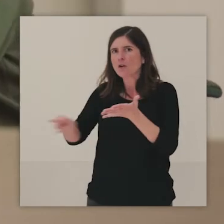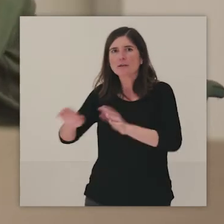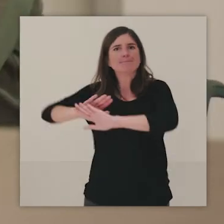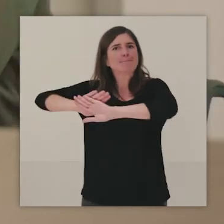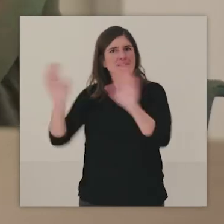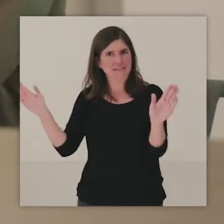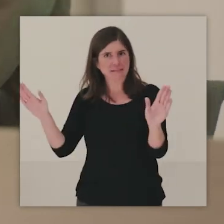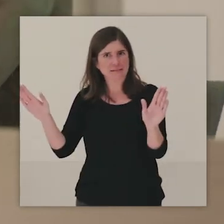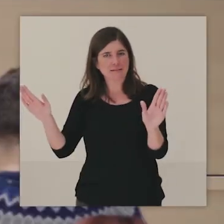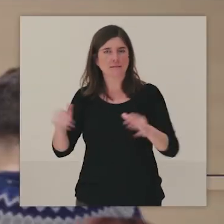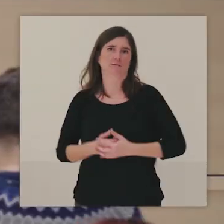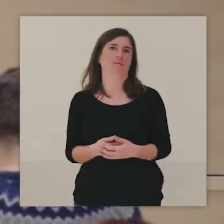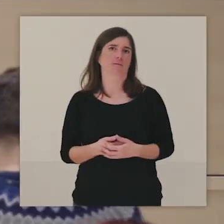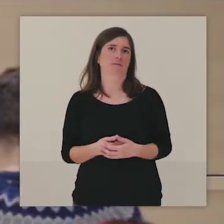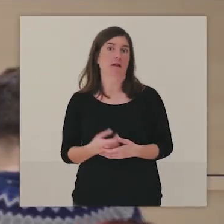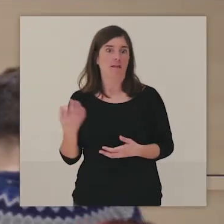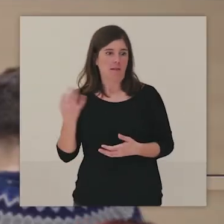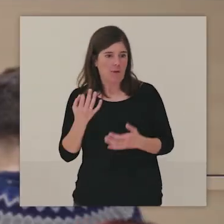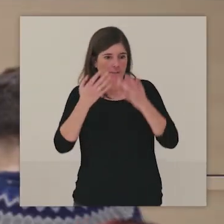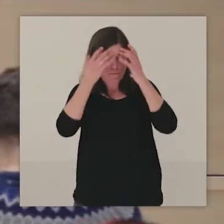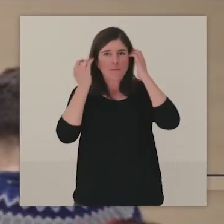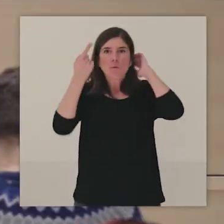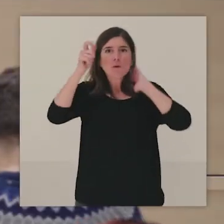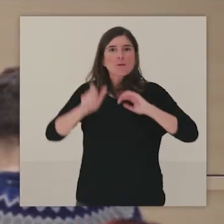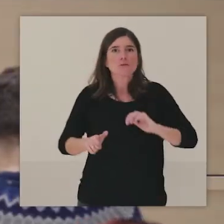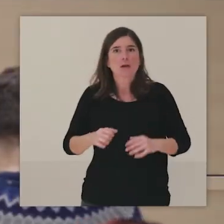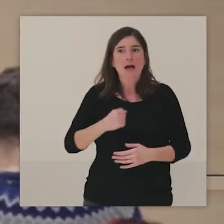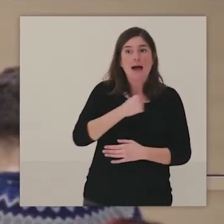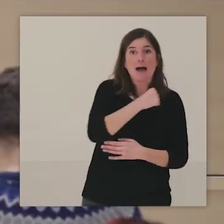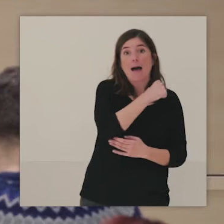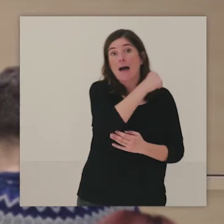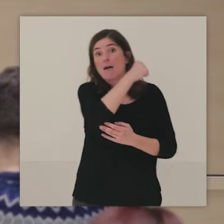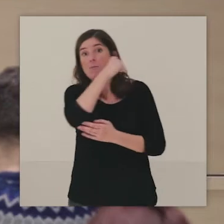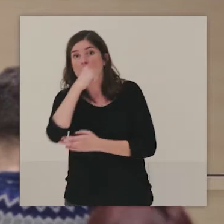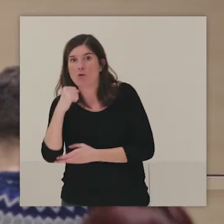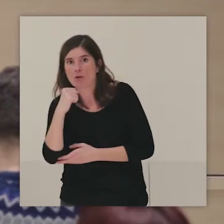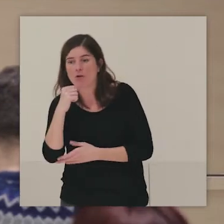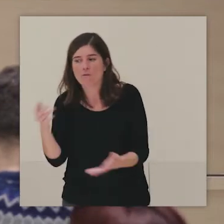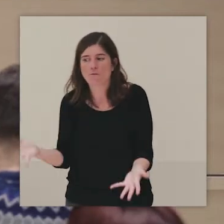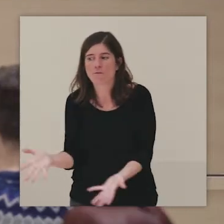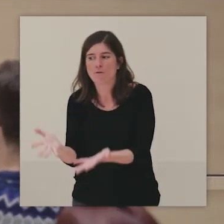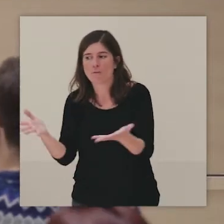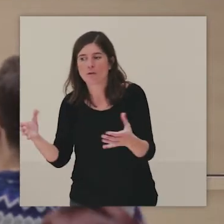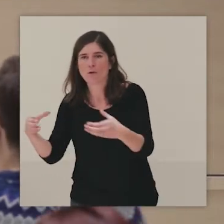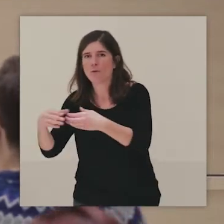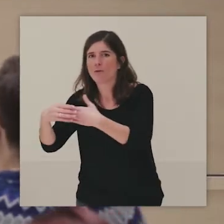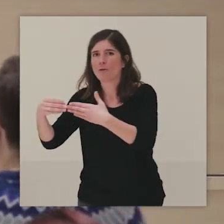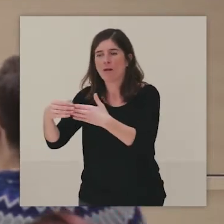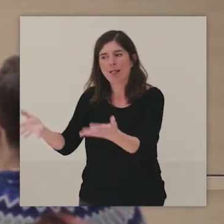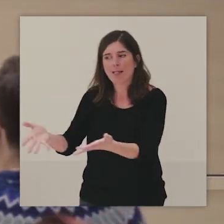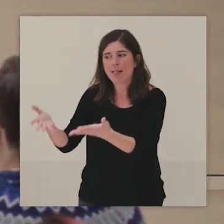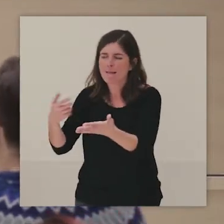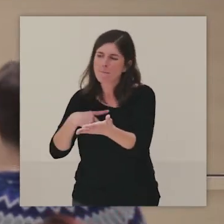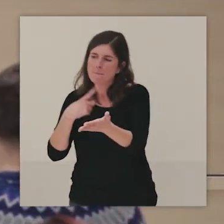haber unas dinámicas en las cuales una persona de apoyo va fomentando la participación, preguntando